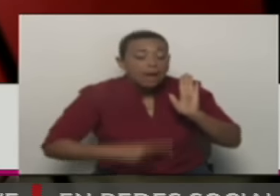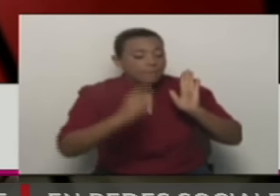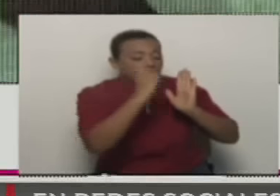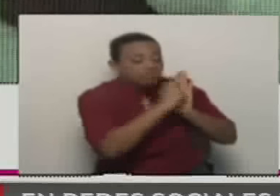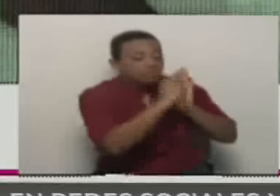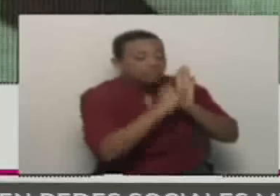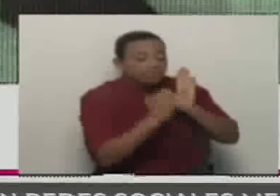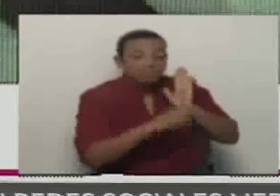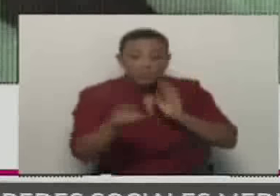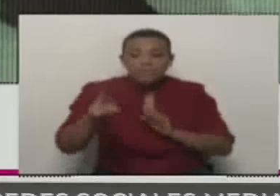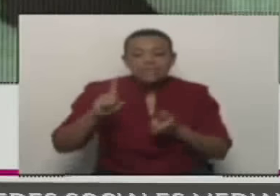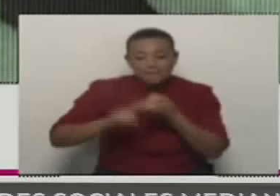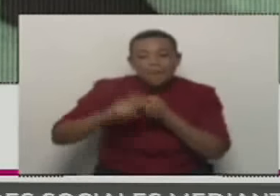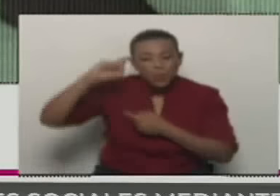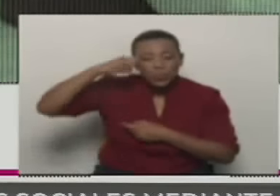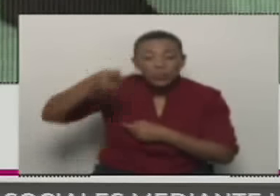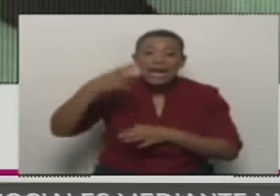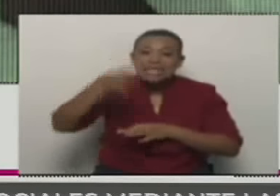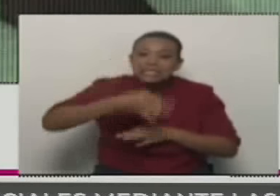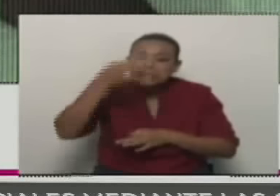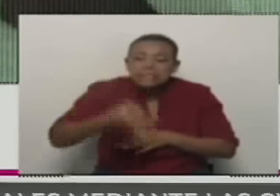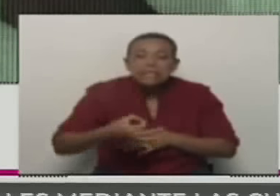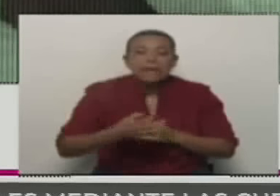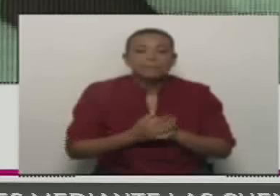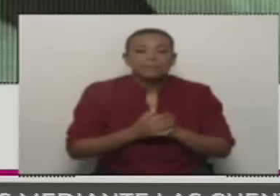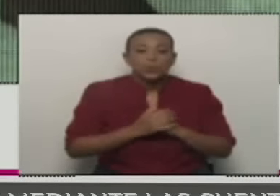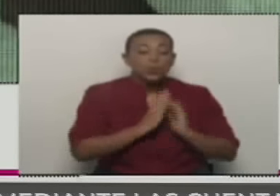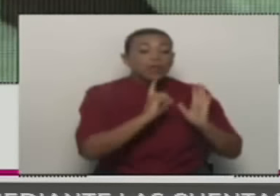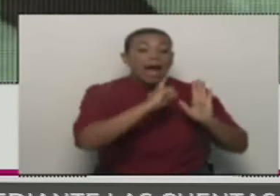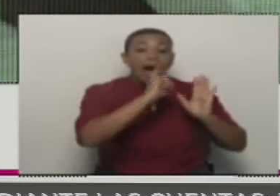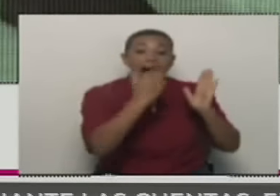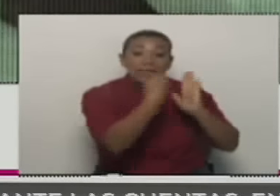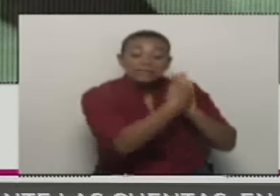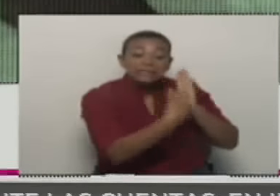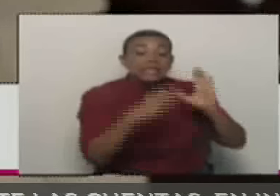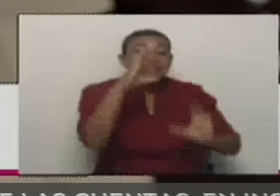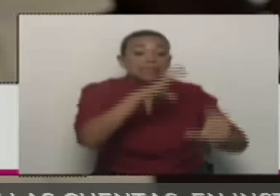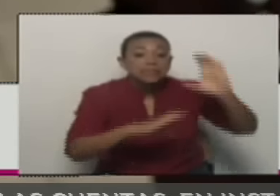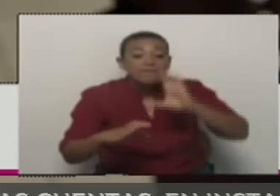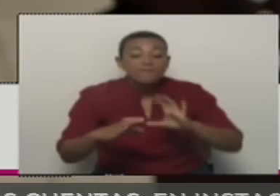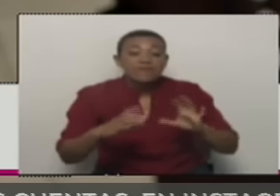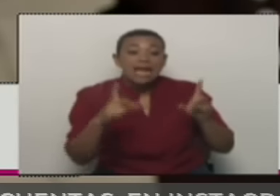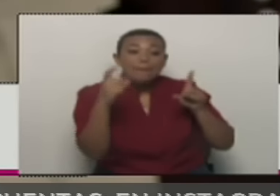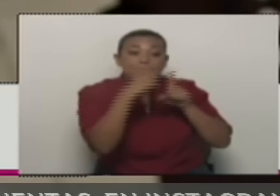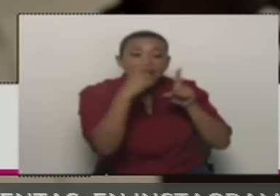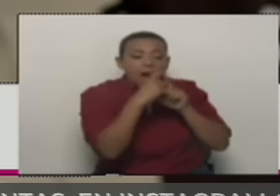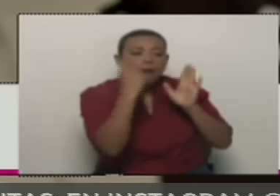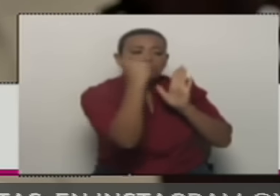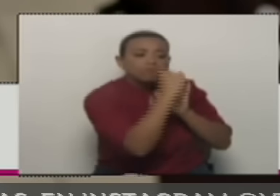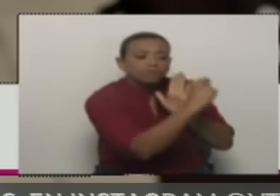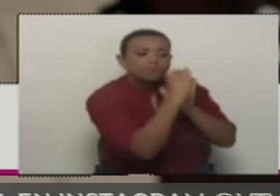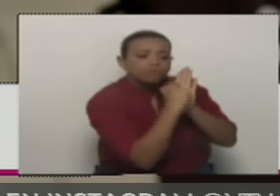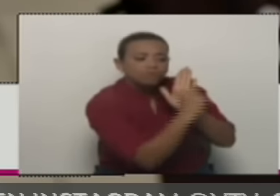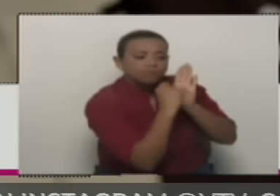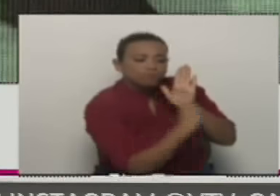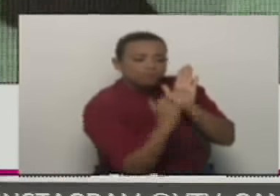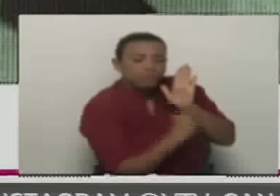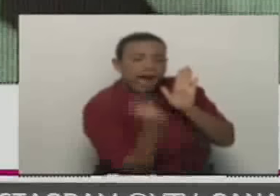Silita, hay que hacer una agenda científica. Nuestra agenda tiene que ser científica.